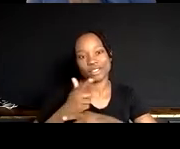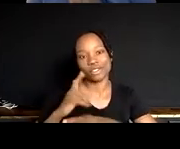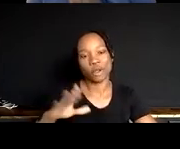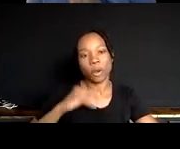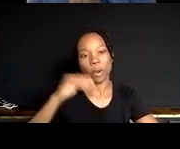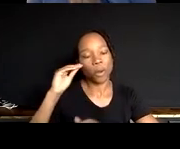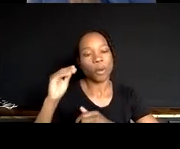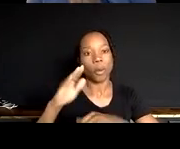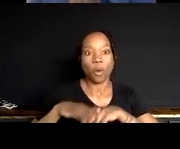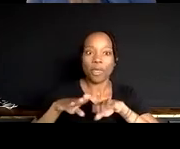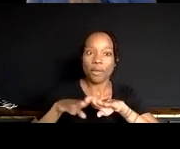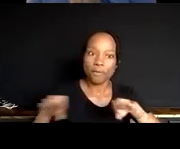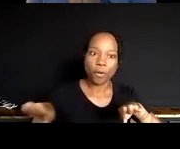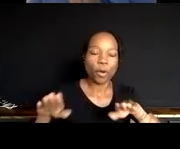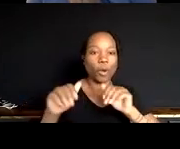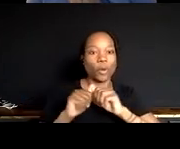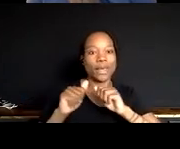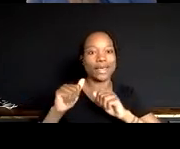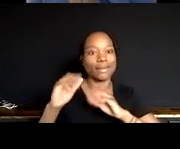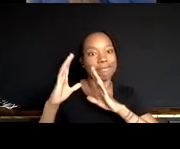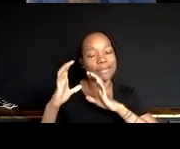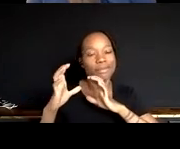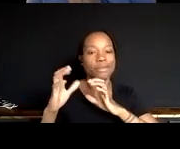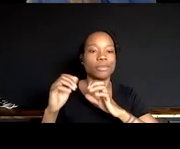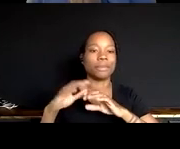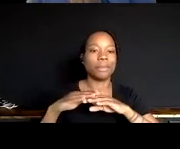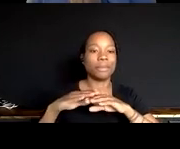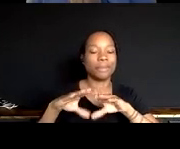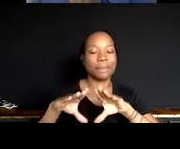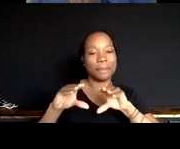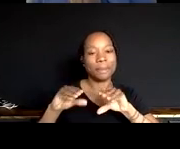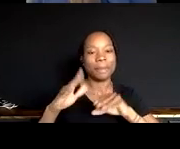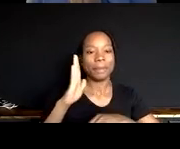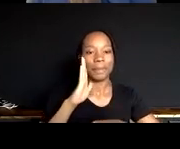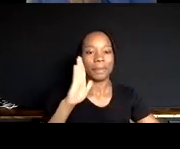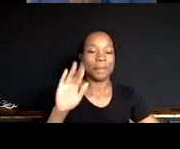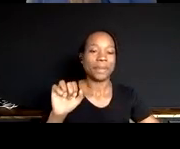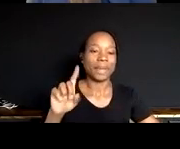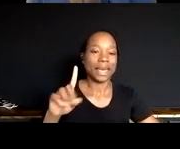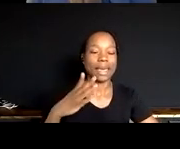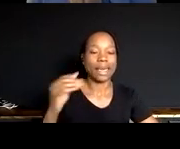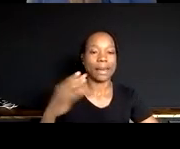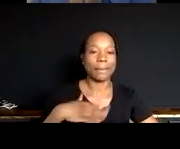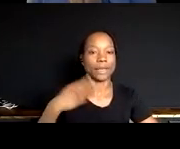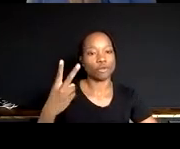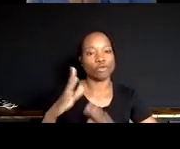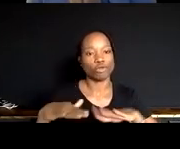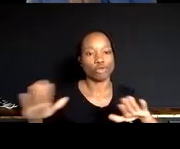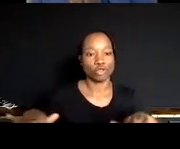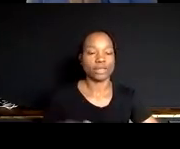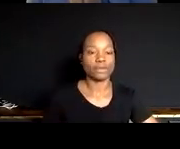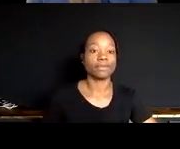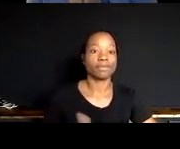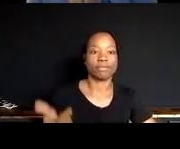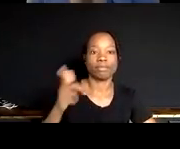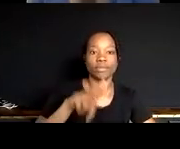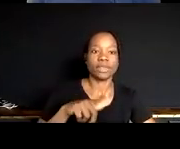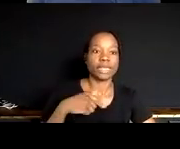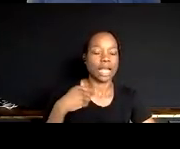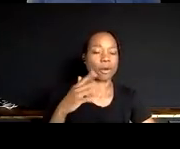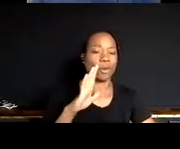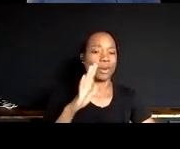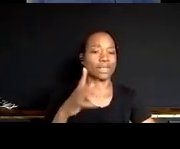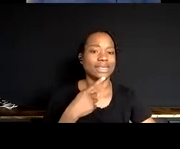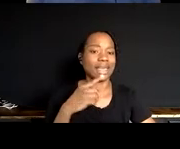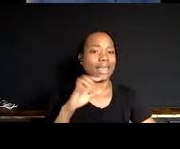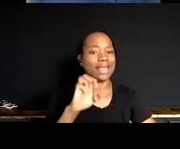su piso, en un matres inflable con los 2 niños. Yo puedo describir el monitoreo electrónico como un infierno, igual